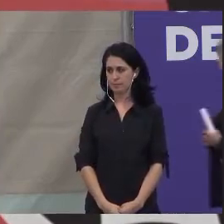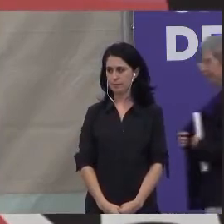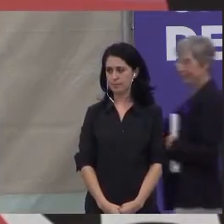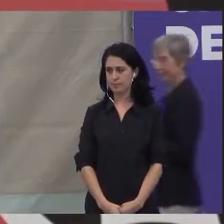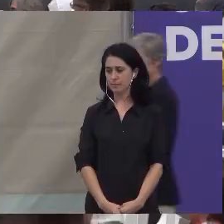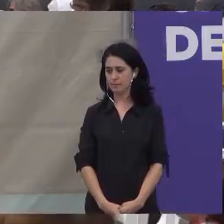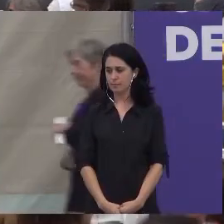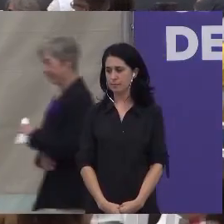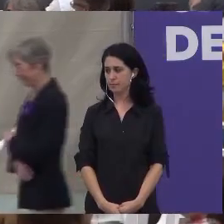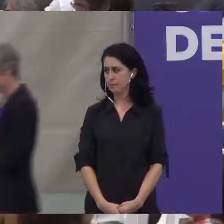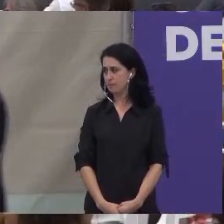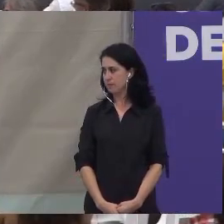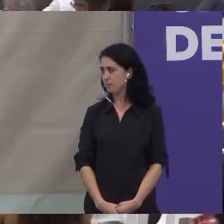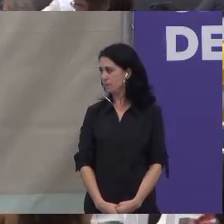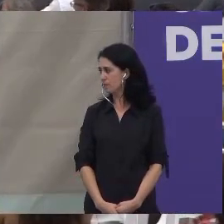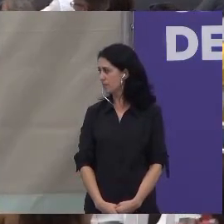Muy bien.